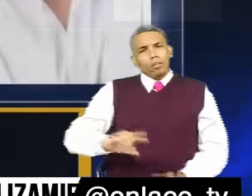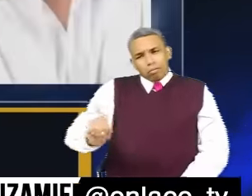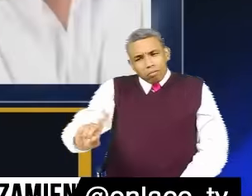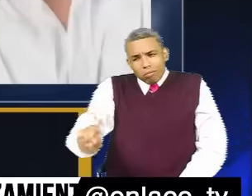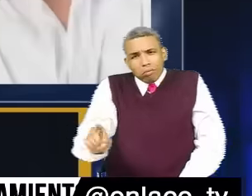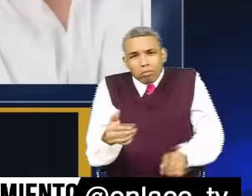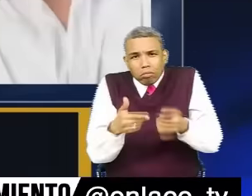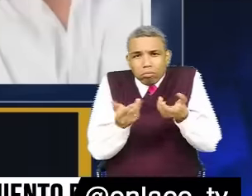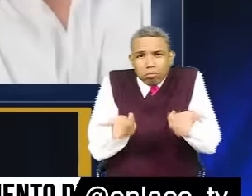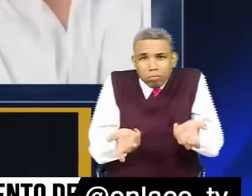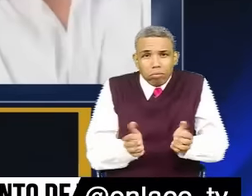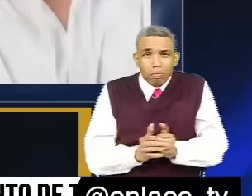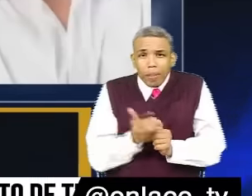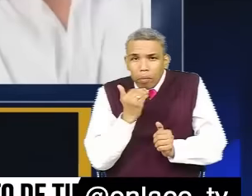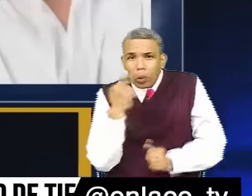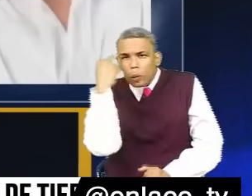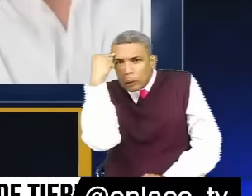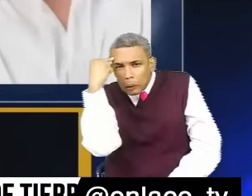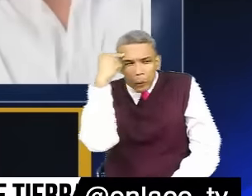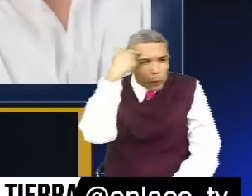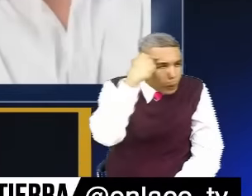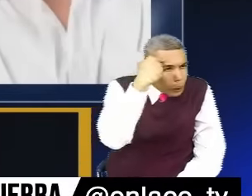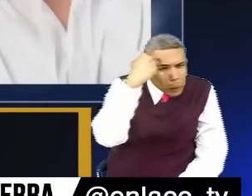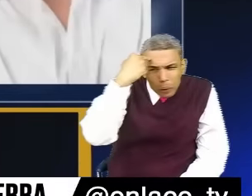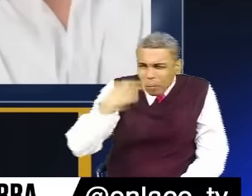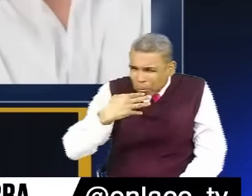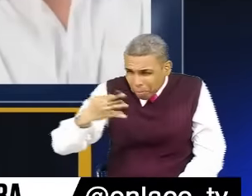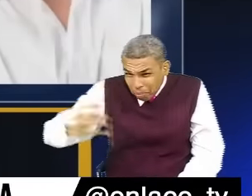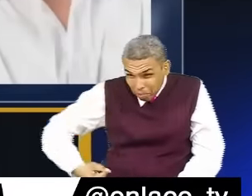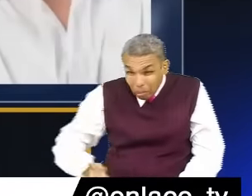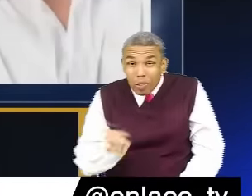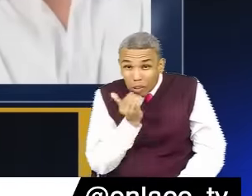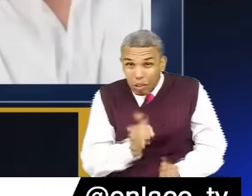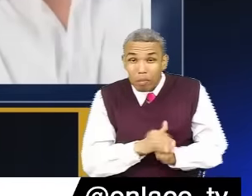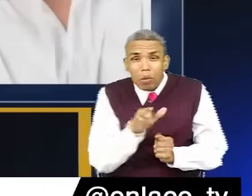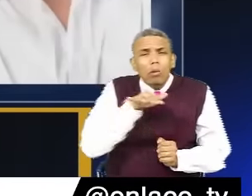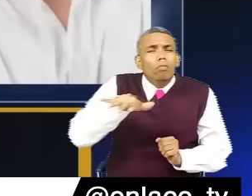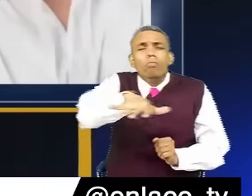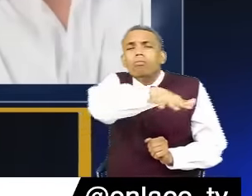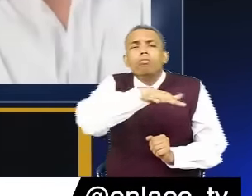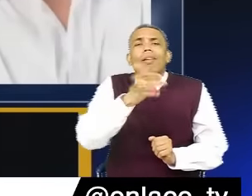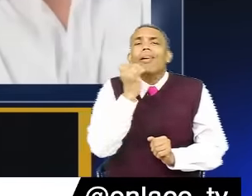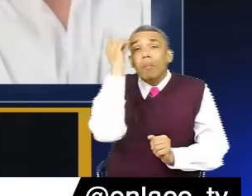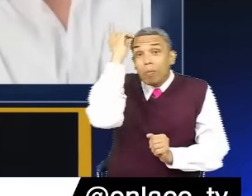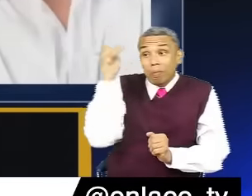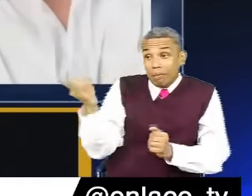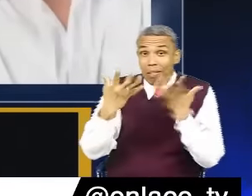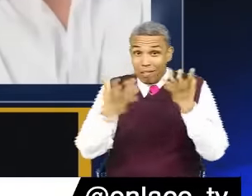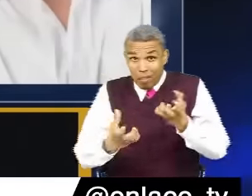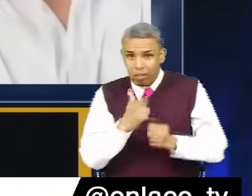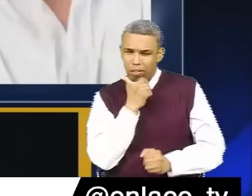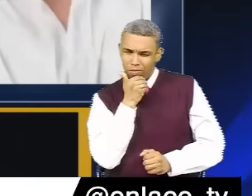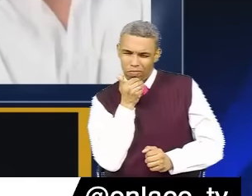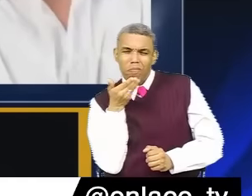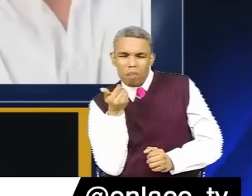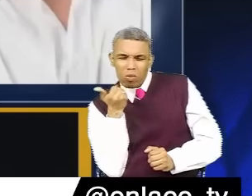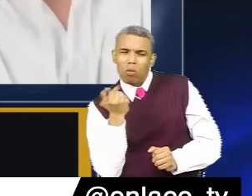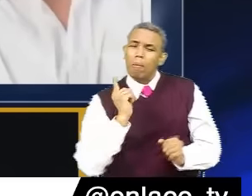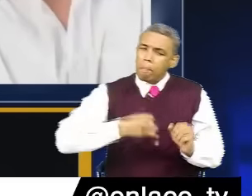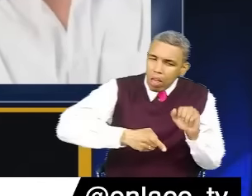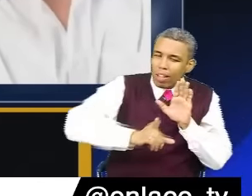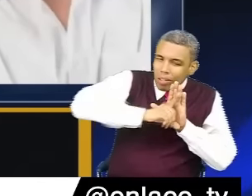ver cuáles son los beneficios directos o indirectos que esto traería para la ciudad de Barranca Bermeja. Pero sí son